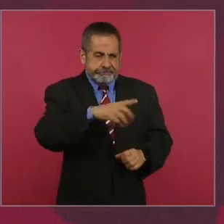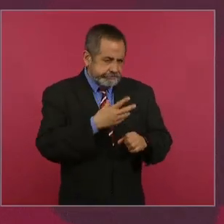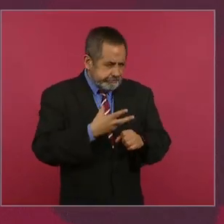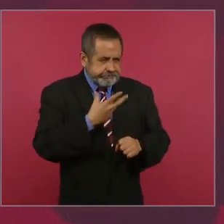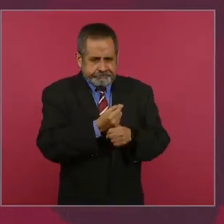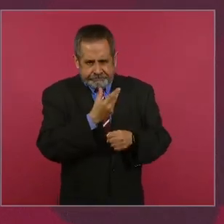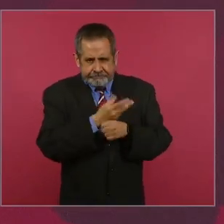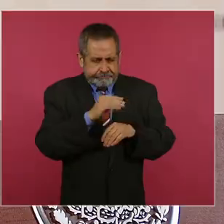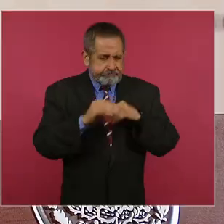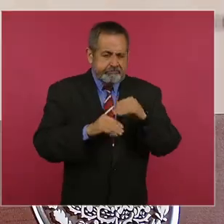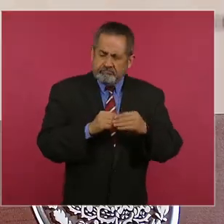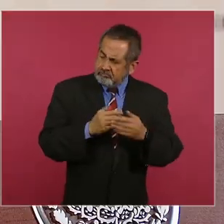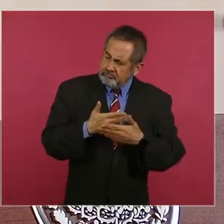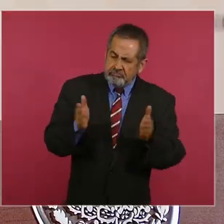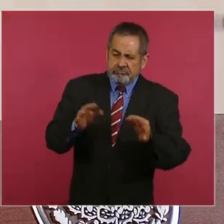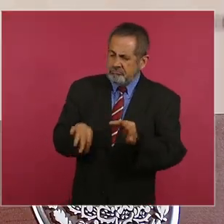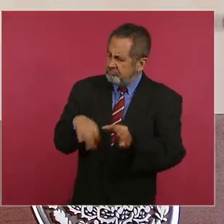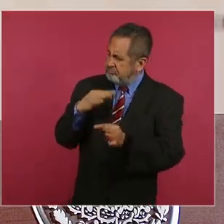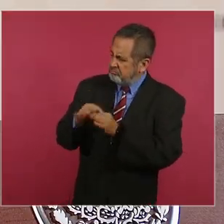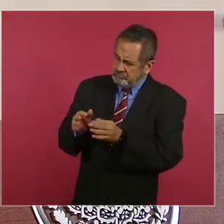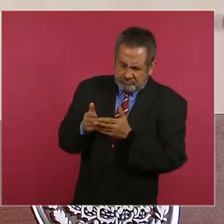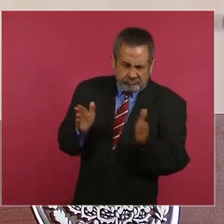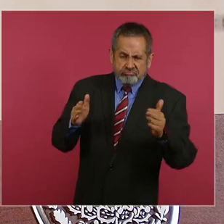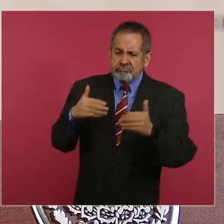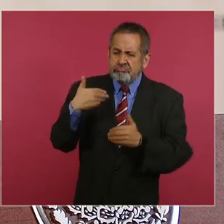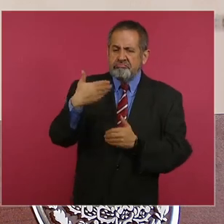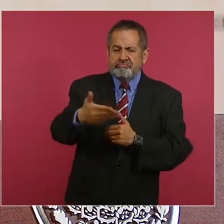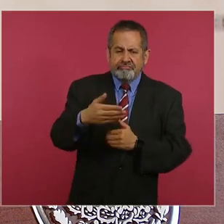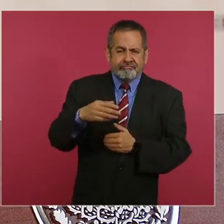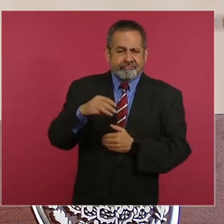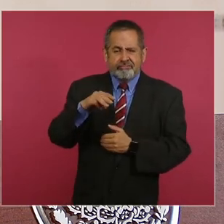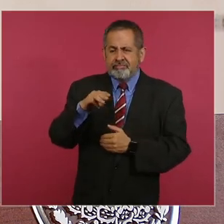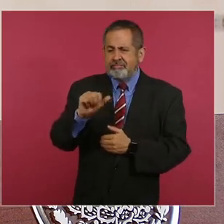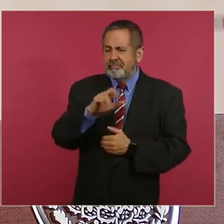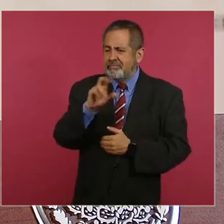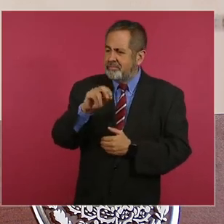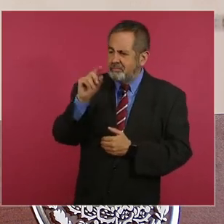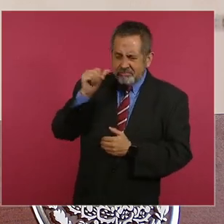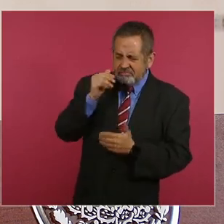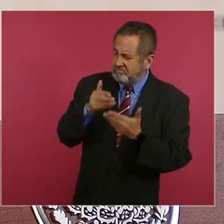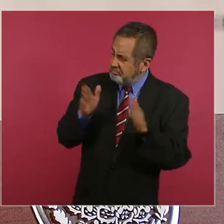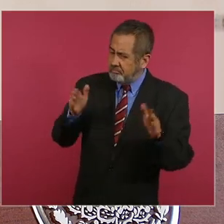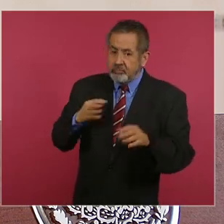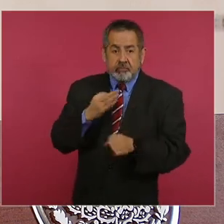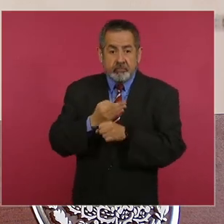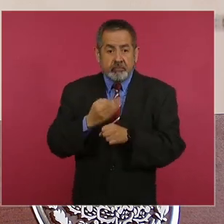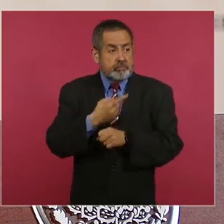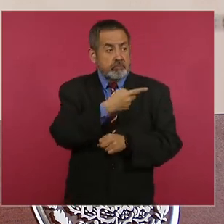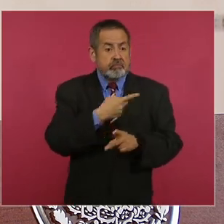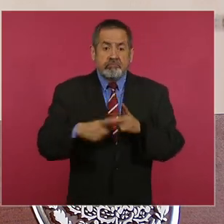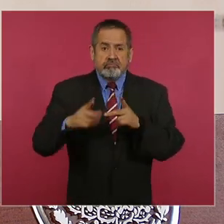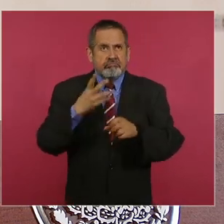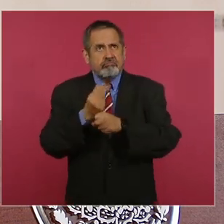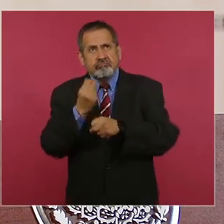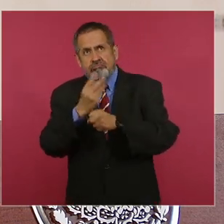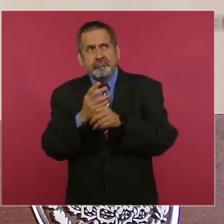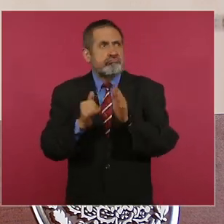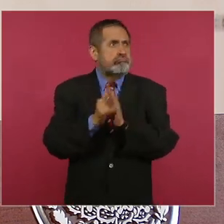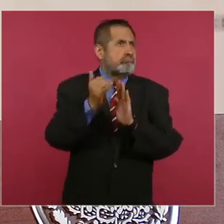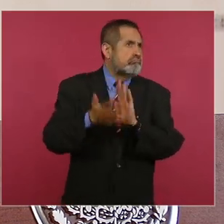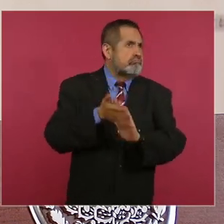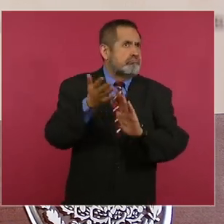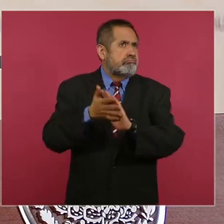disponibles cuartos, ya están empezando el trabajo de rehabilitación.